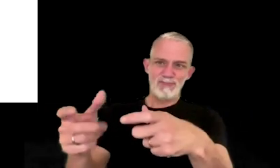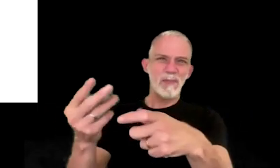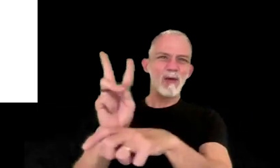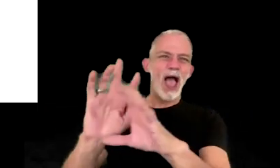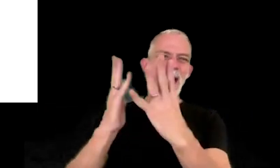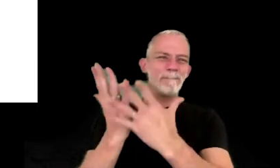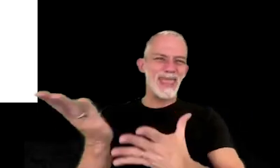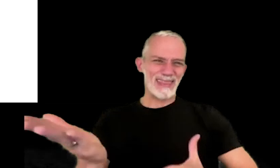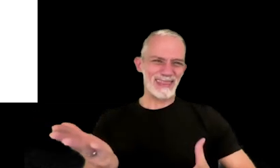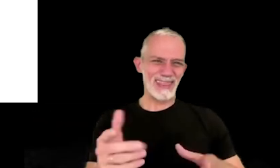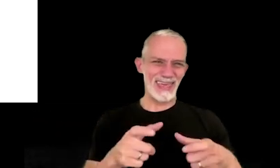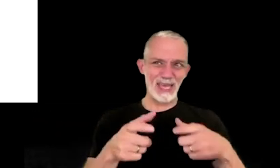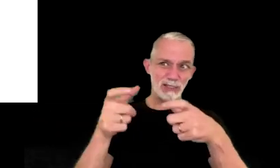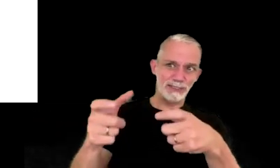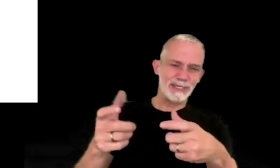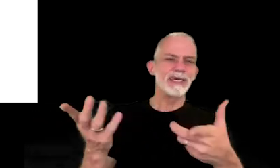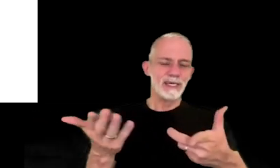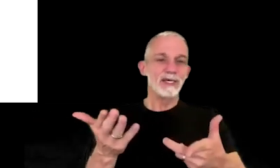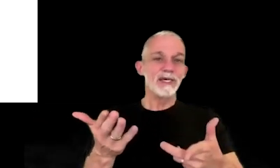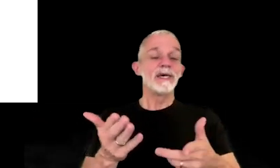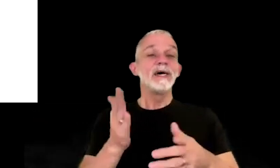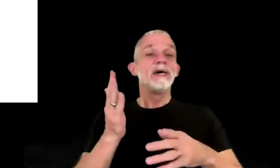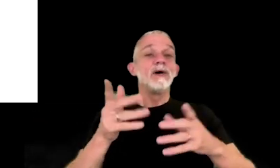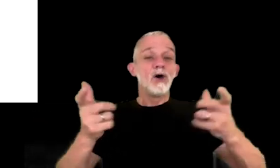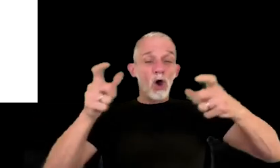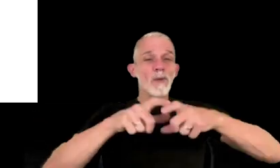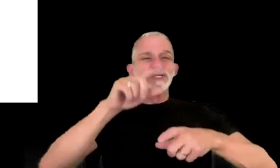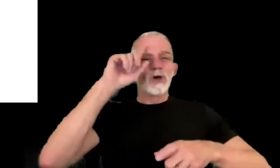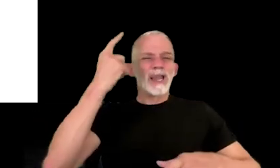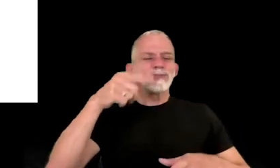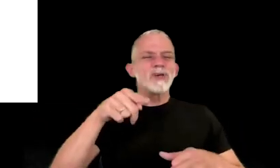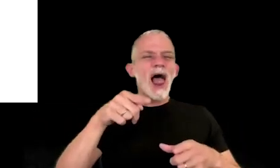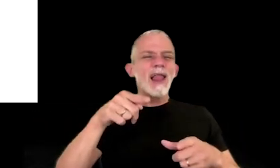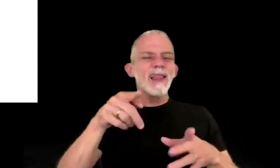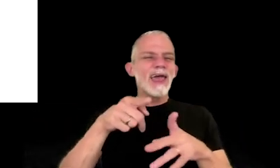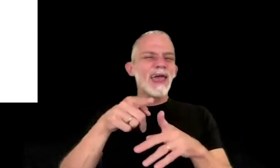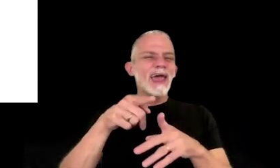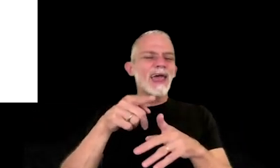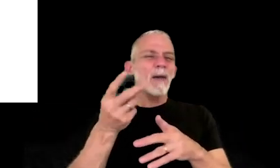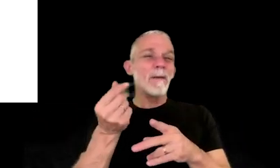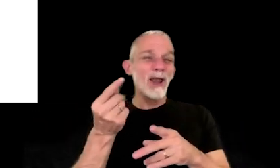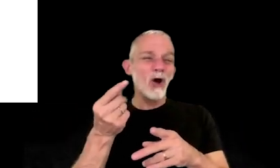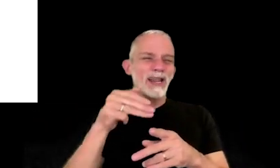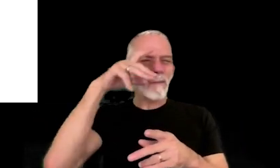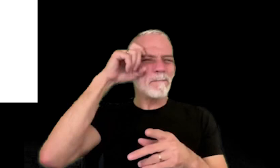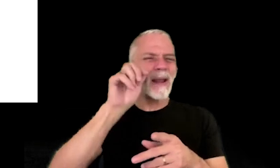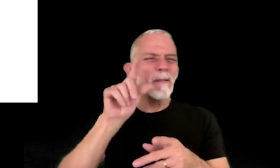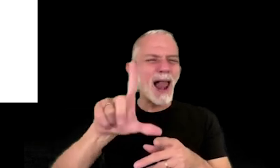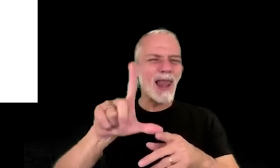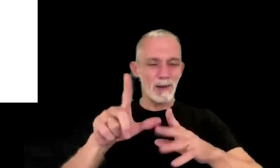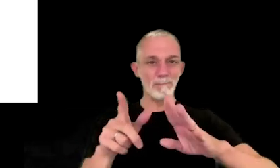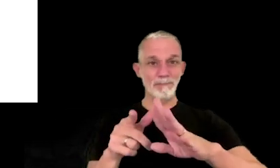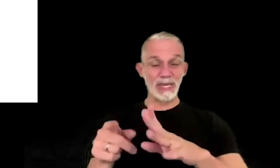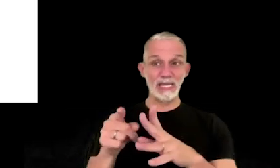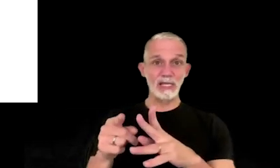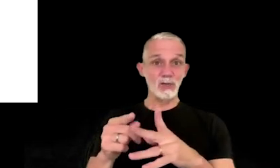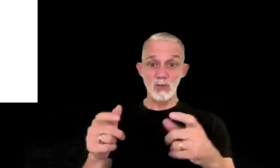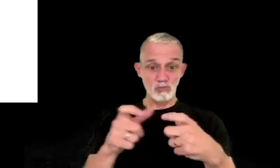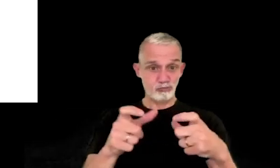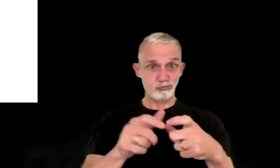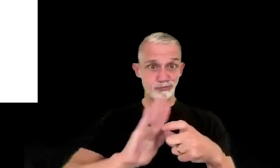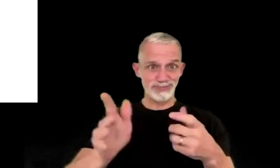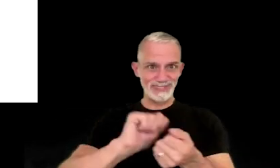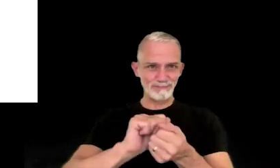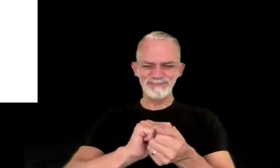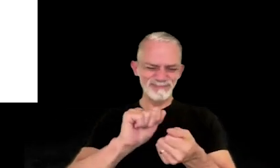ambientales. La Comisión Nacional de Valores es la que da los lineamientos y lo ha dado hace muy poco tiempo, ¿no? ¿Cómo se tienen que